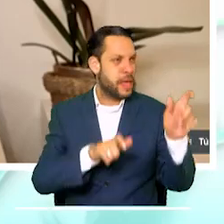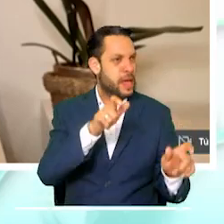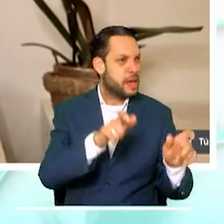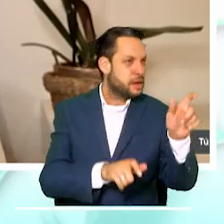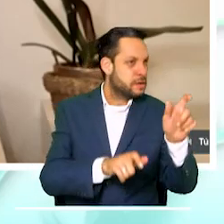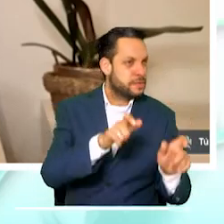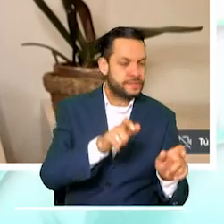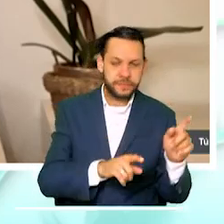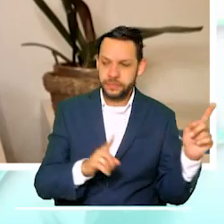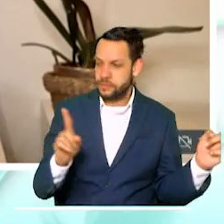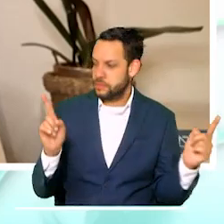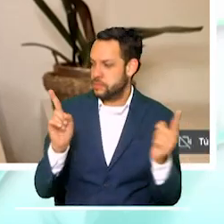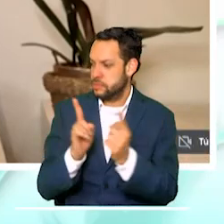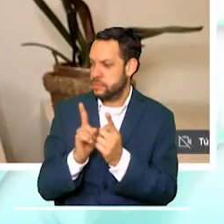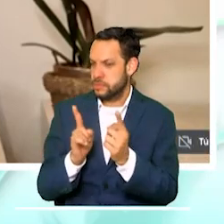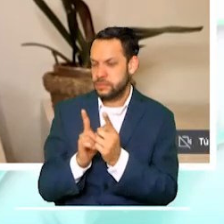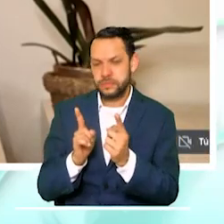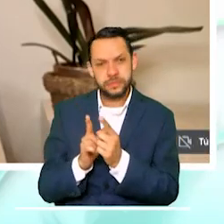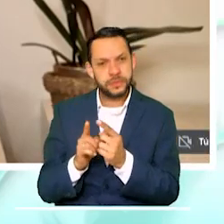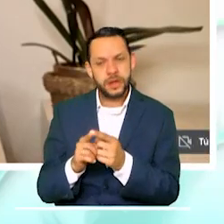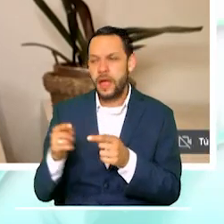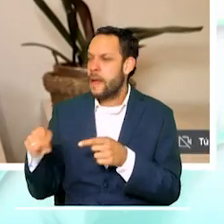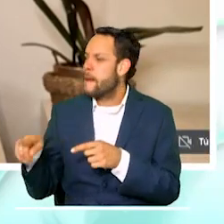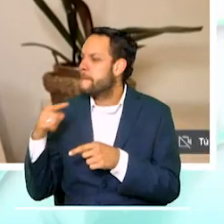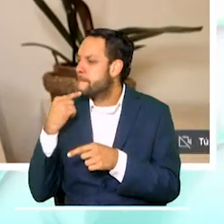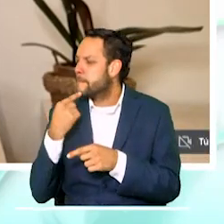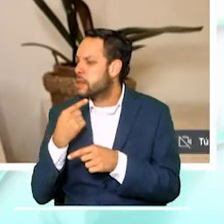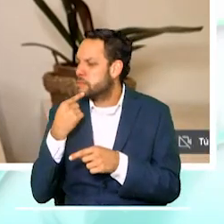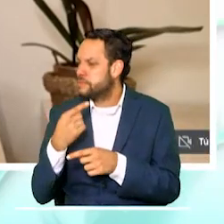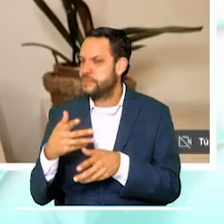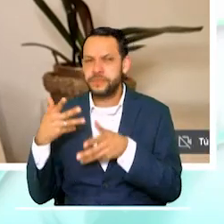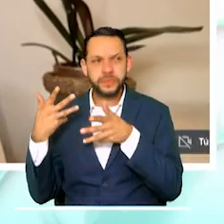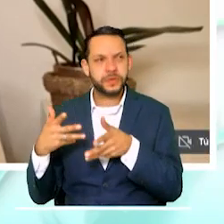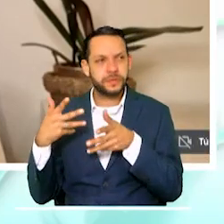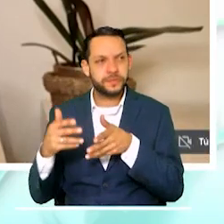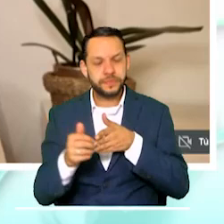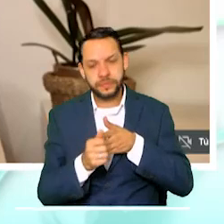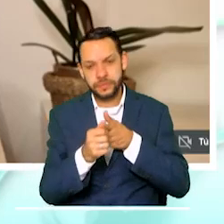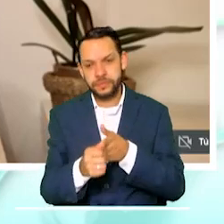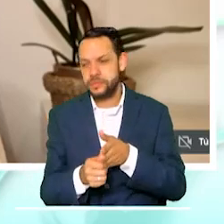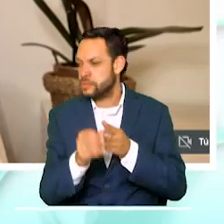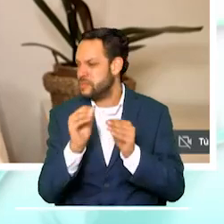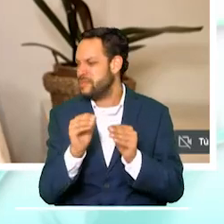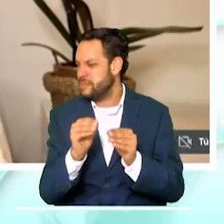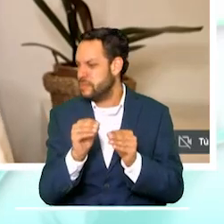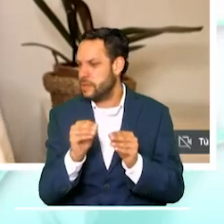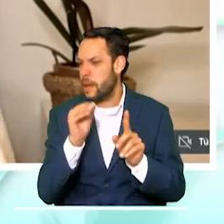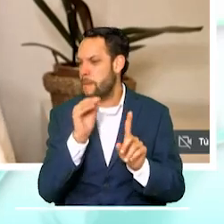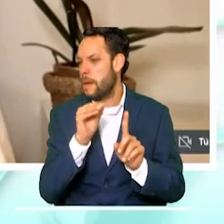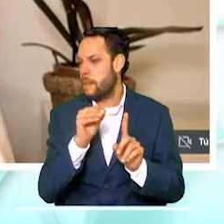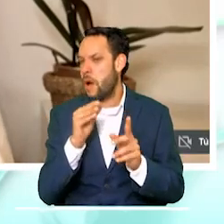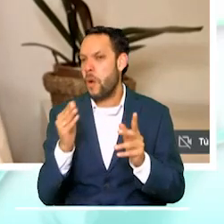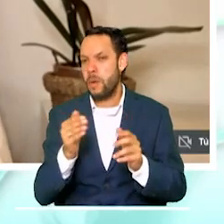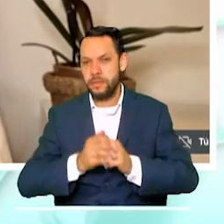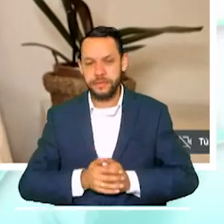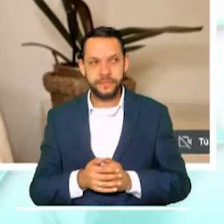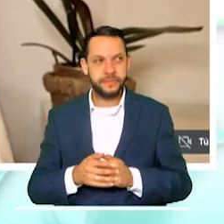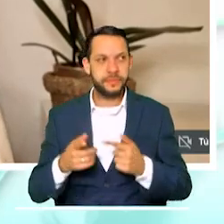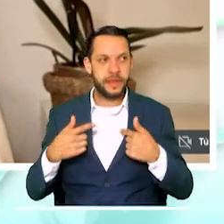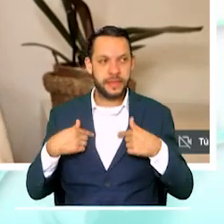la doctora Andrea Camila. ¿Cómo le enseñarías a desarrollar la resiliencia? Y a mí también por ahí derecho,